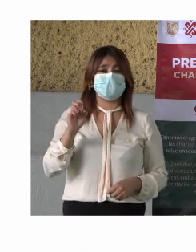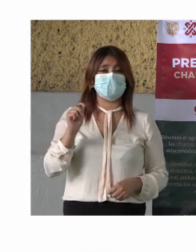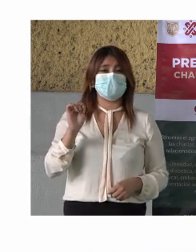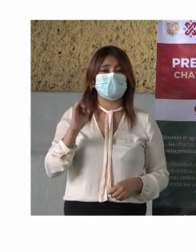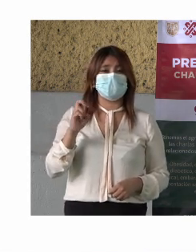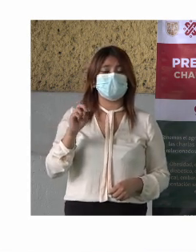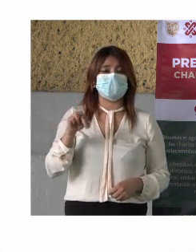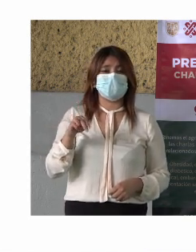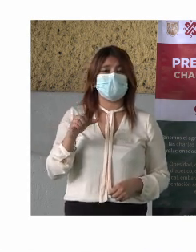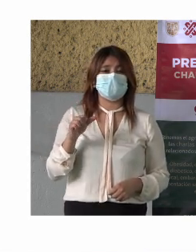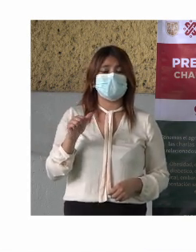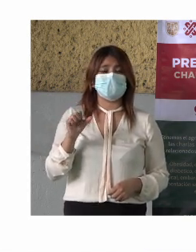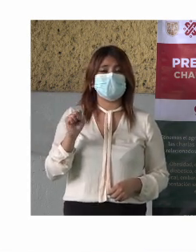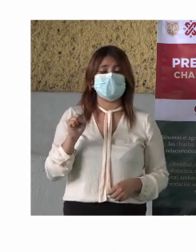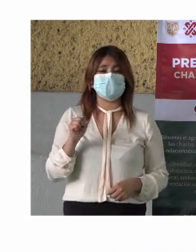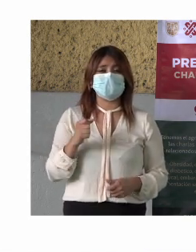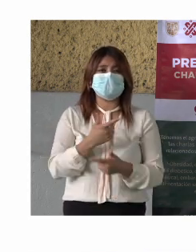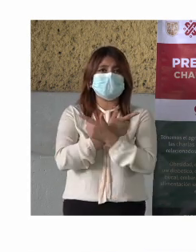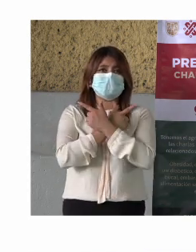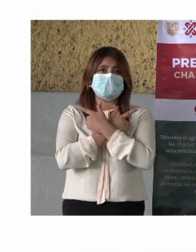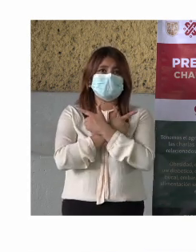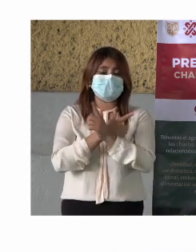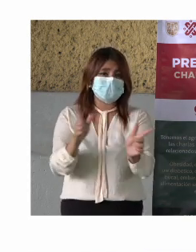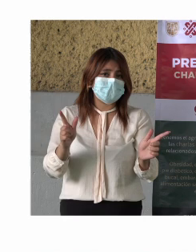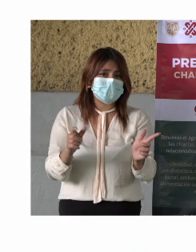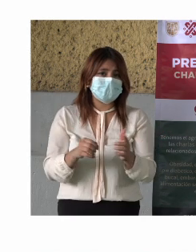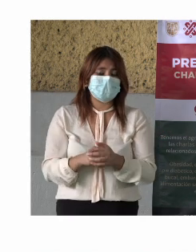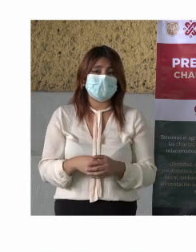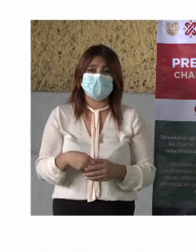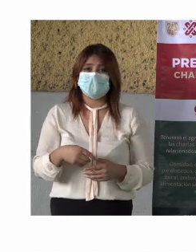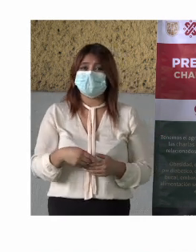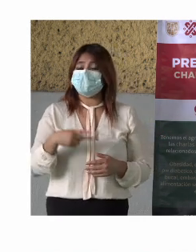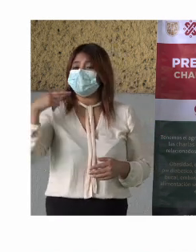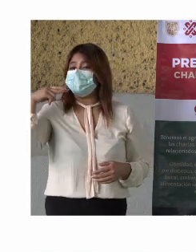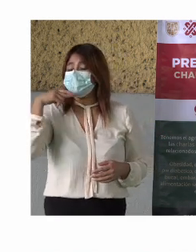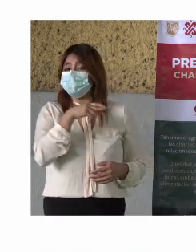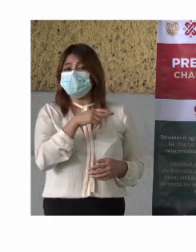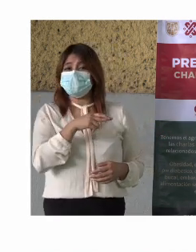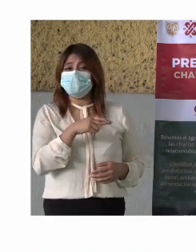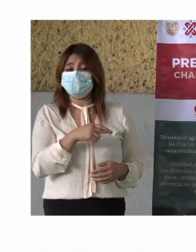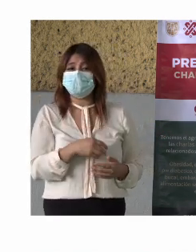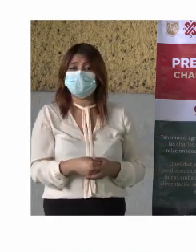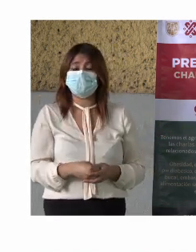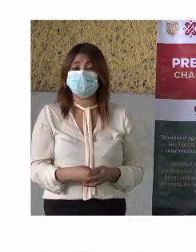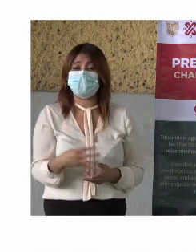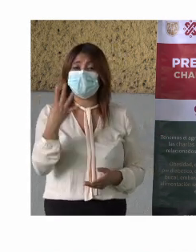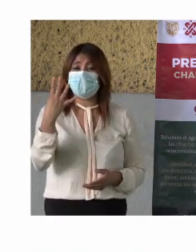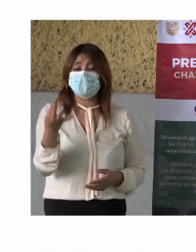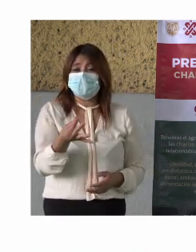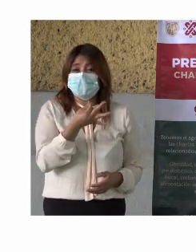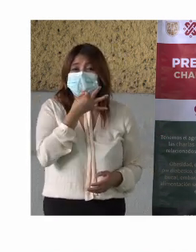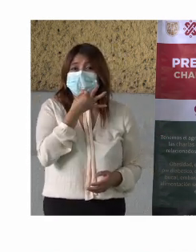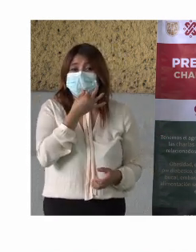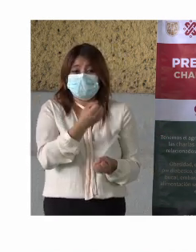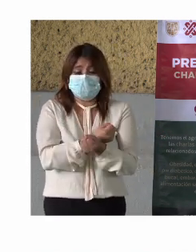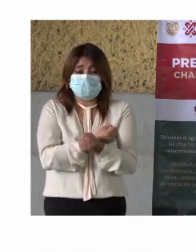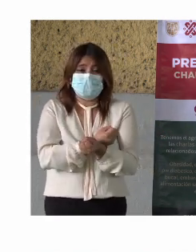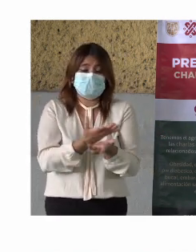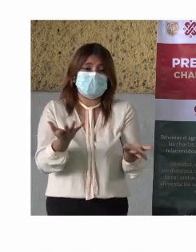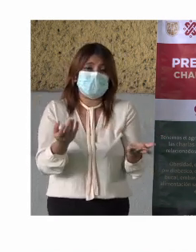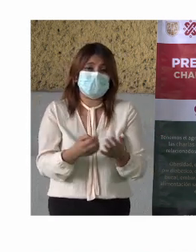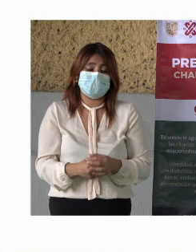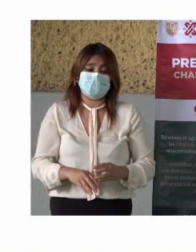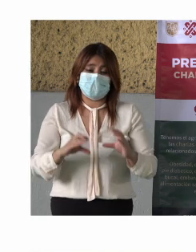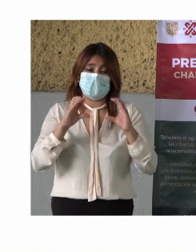Pero tienen una vida media muy cortita, o sea, esta proteína apenas dura 4 minutos en sangre. Entonces obviamente controlar